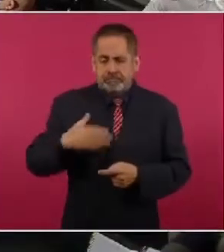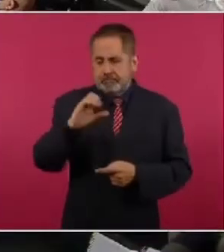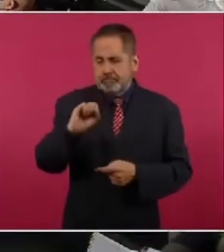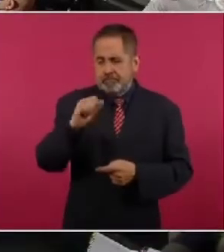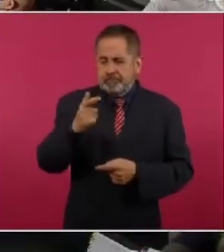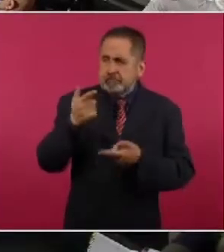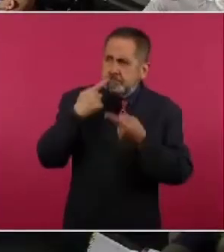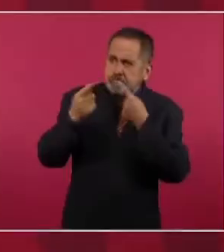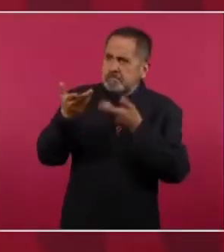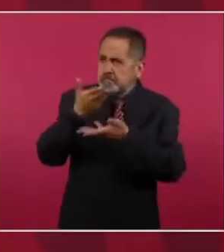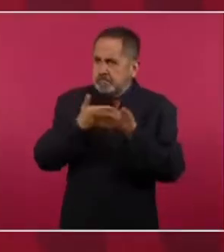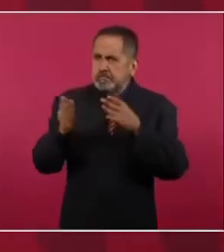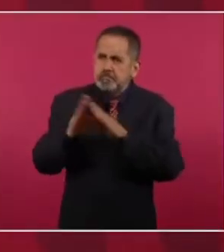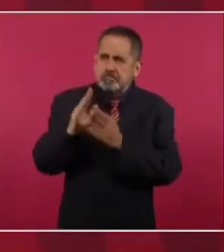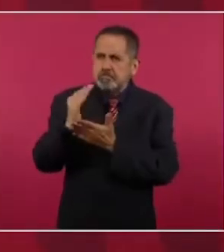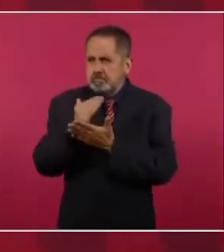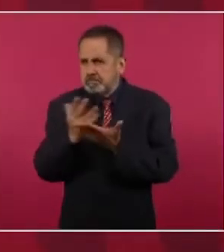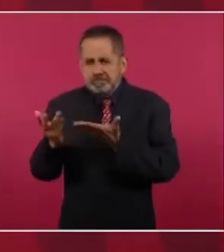nacional,